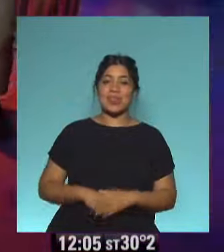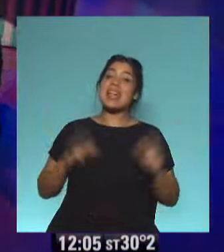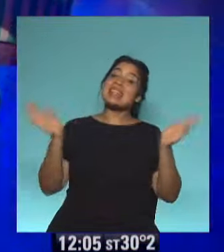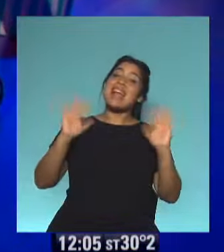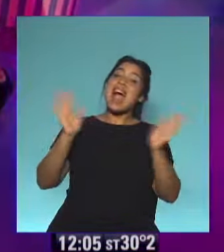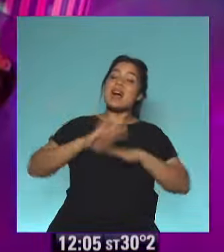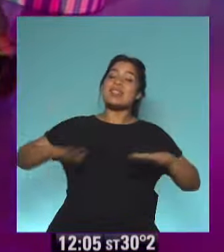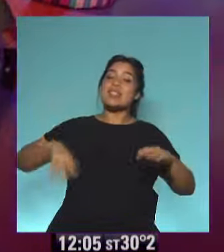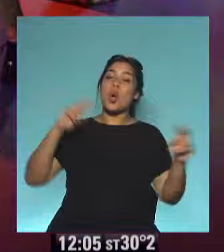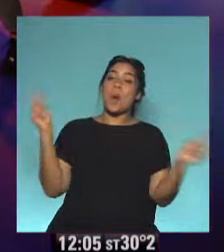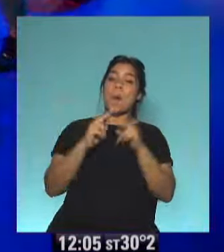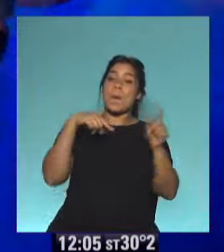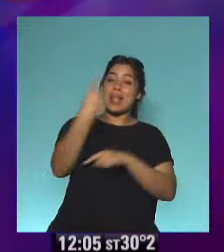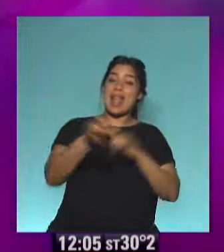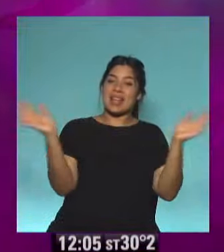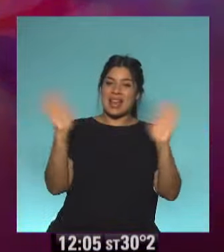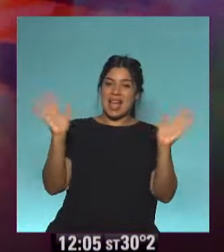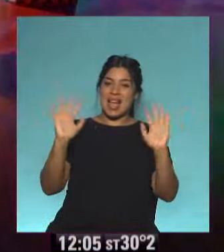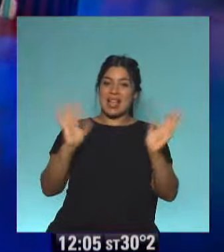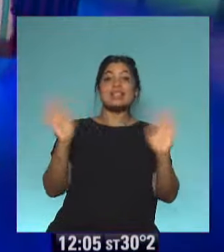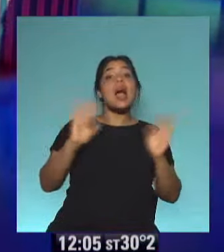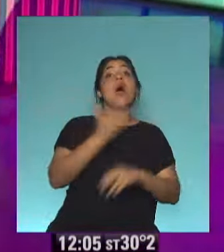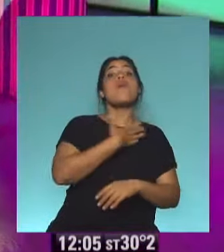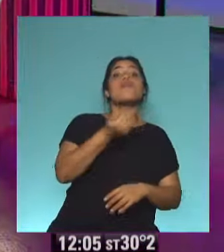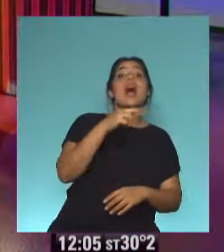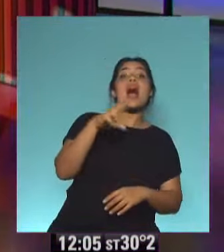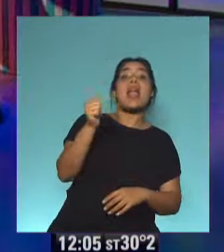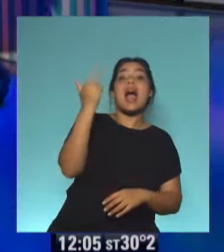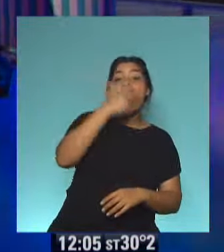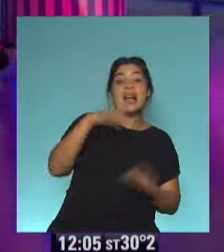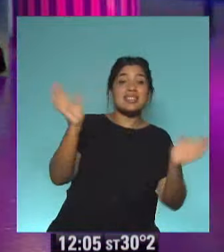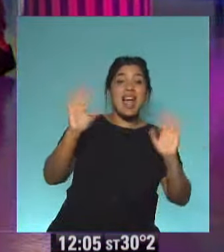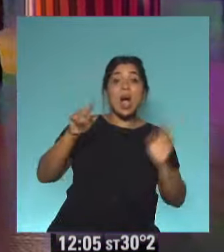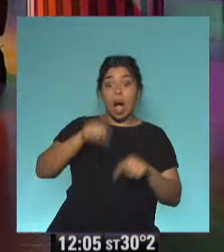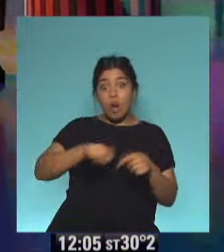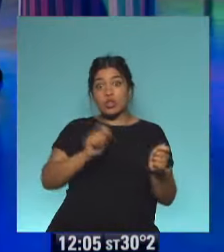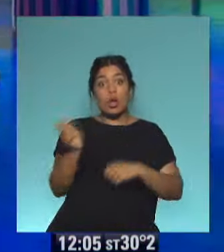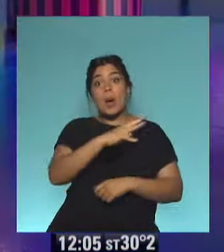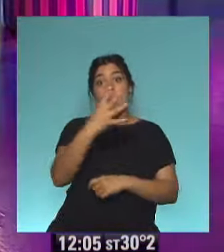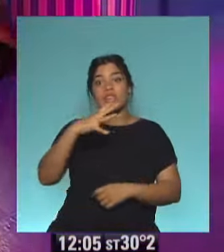¡Chao, grado!